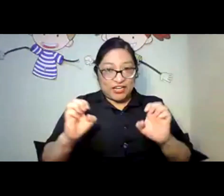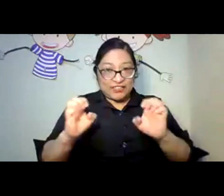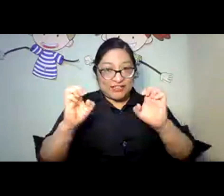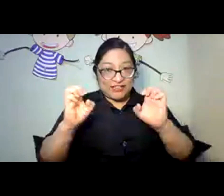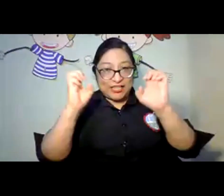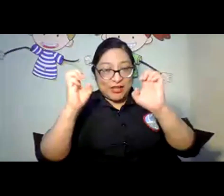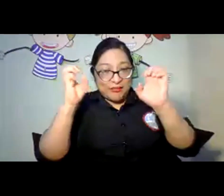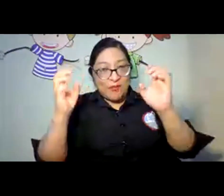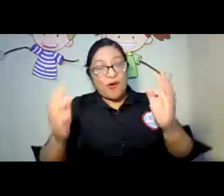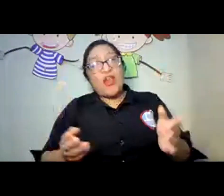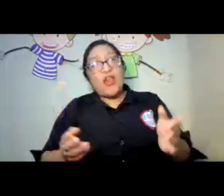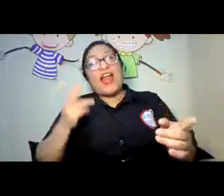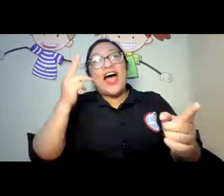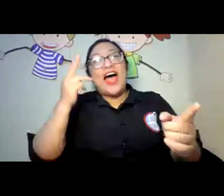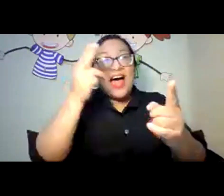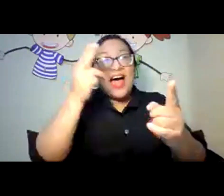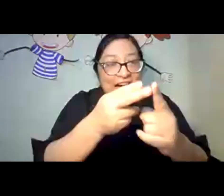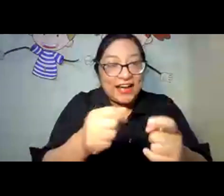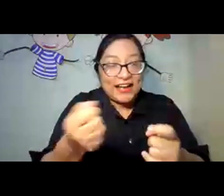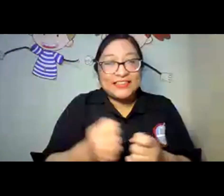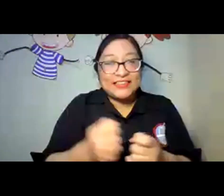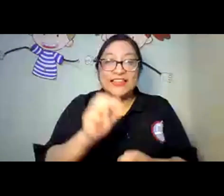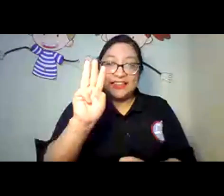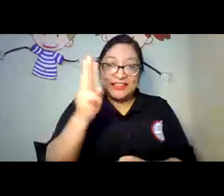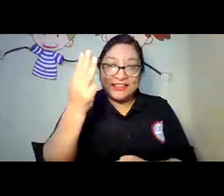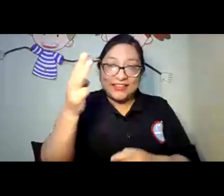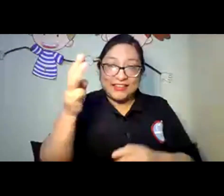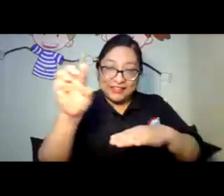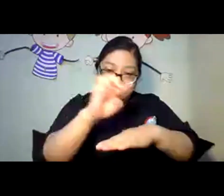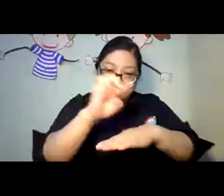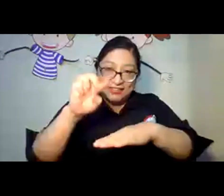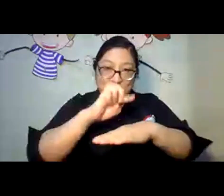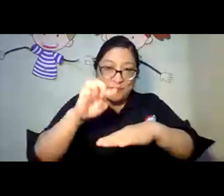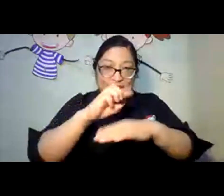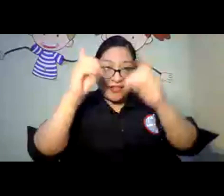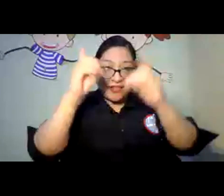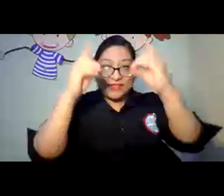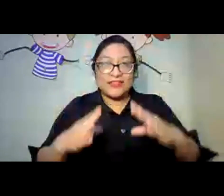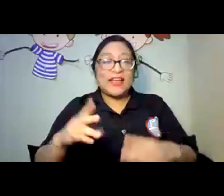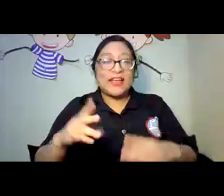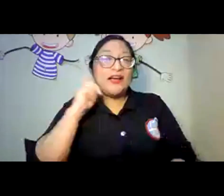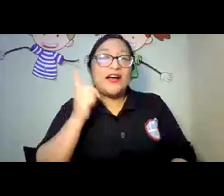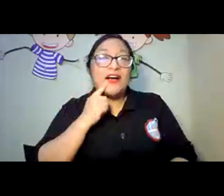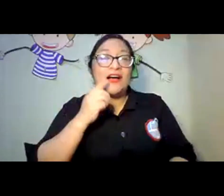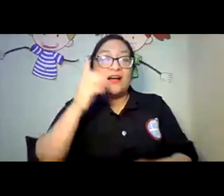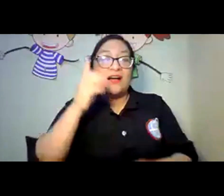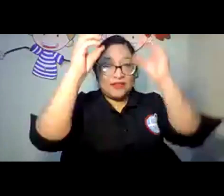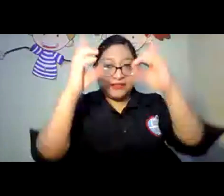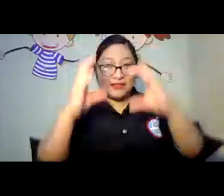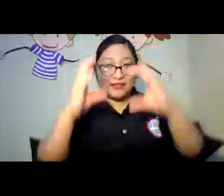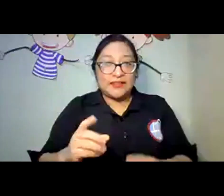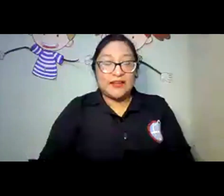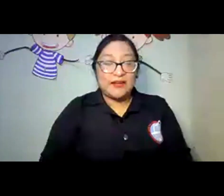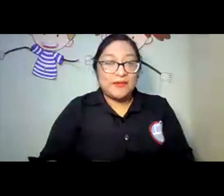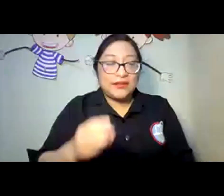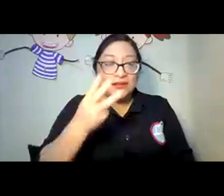hasta tercero primaria, discapacidad visual y auditiva. Y ahora vamos entonces con